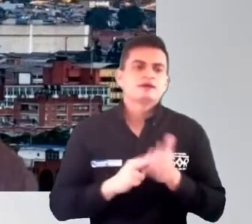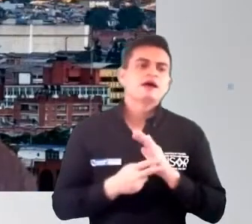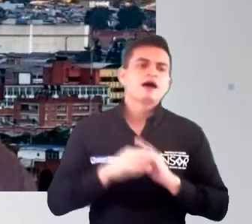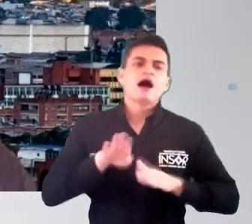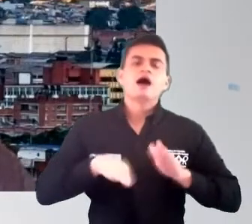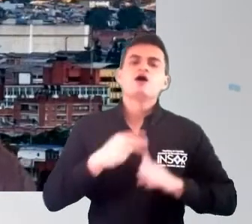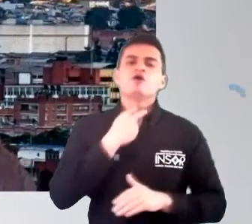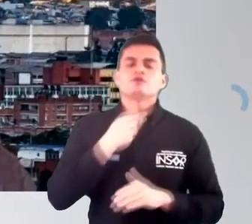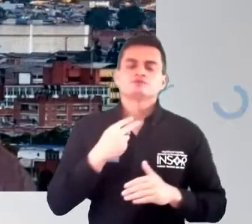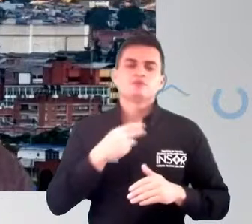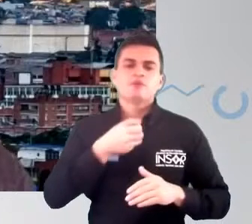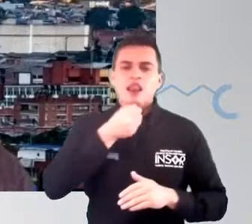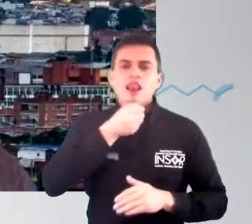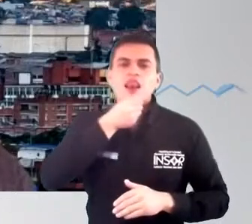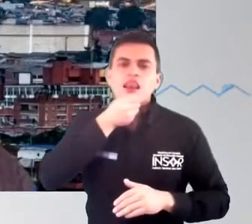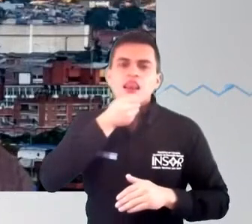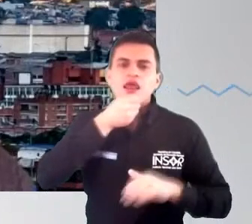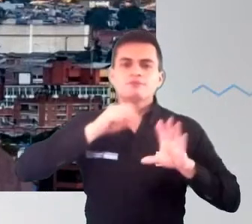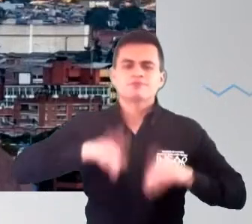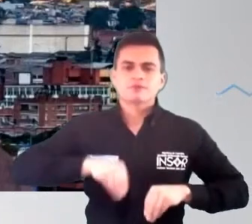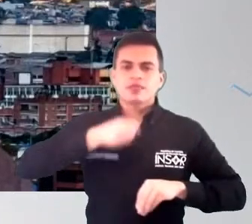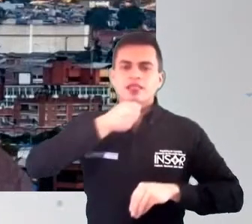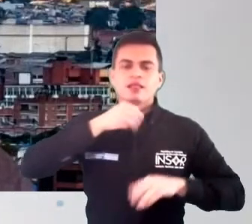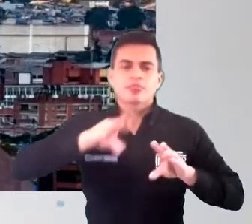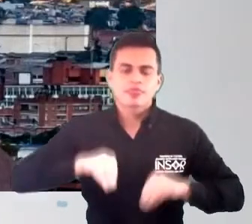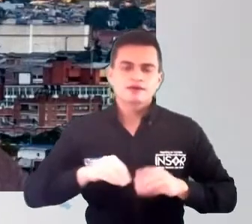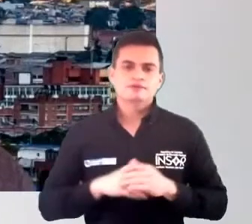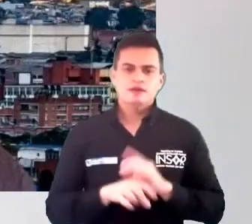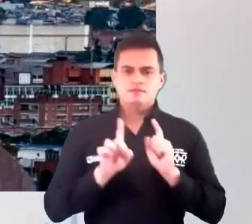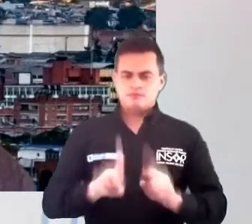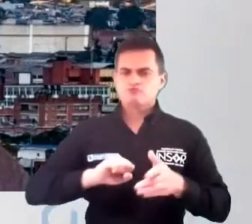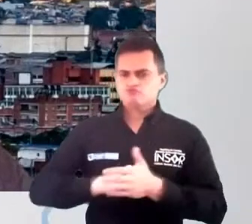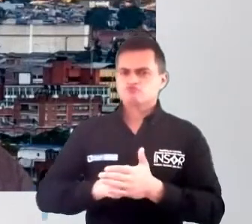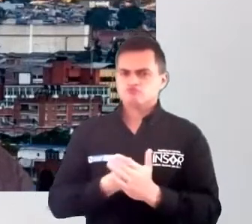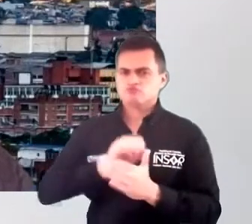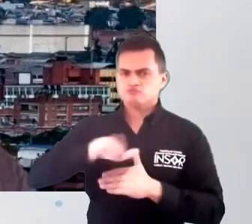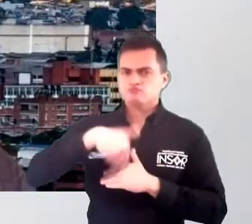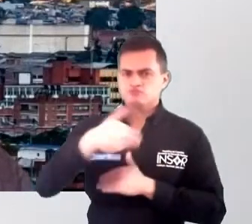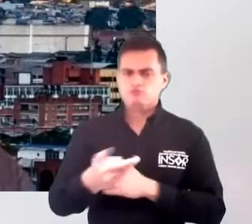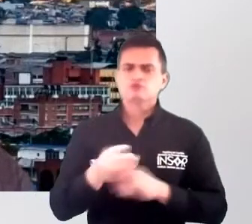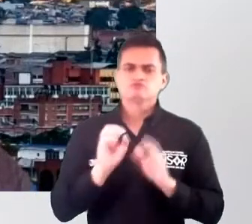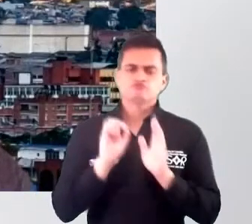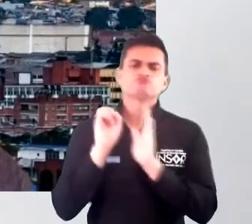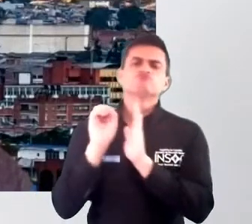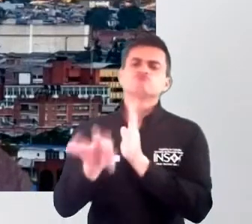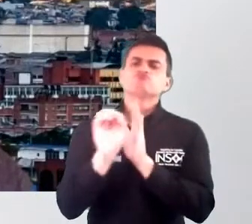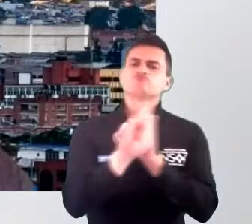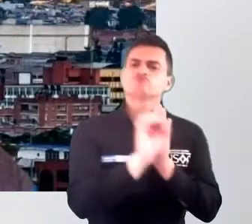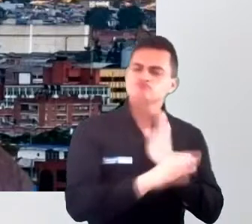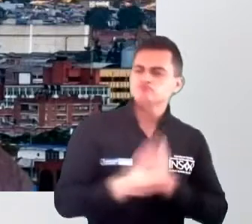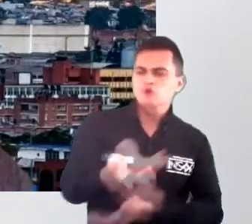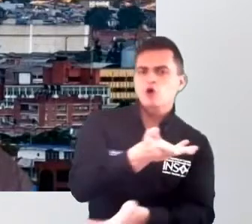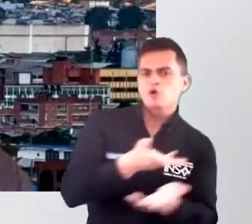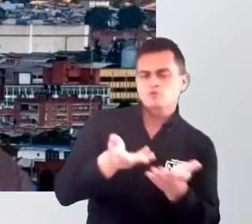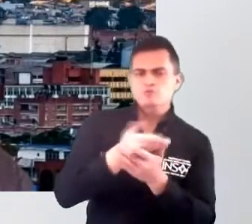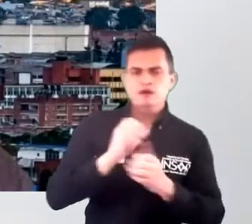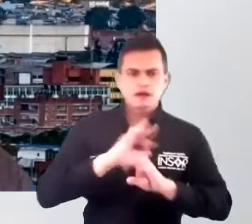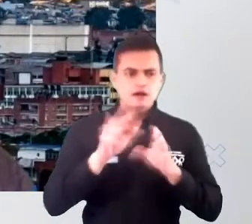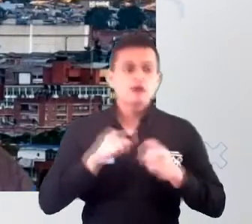Pero afortunadamente esto queda grabado, después lo compartiremos. Tenemos todos estos enlaces para que ustedes